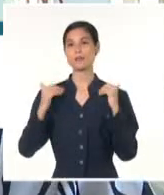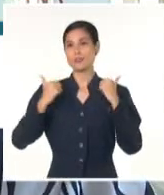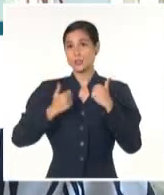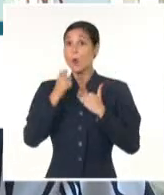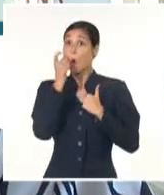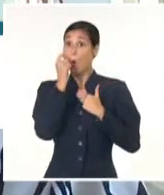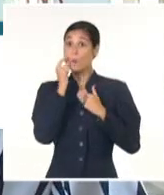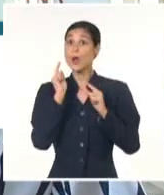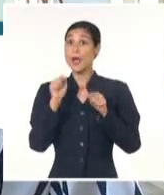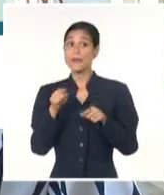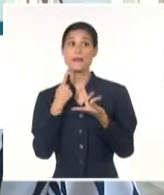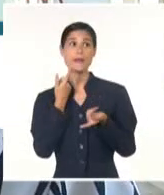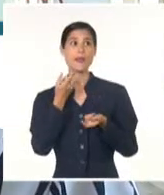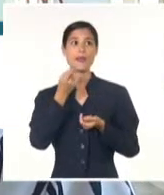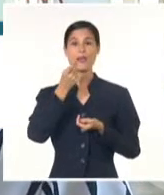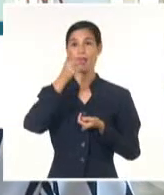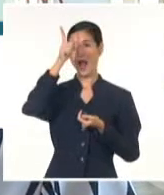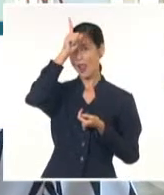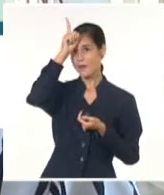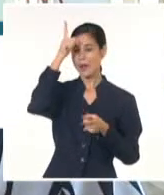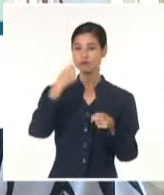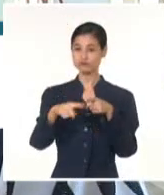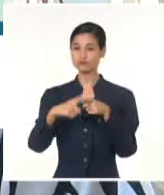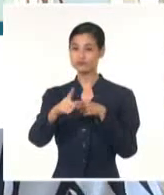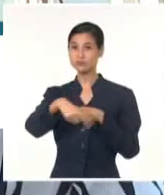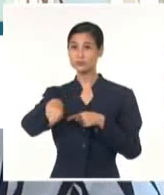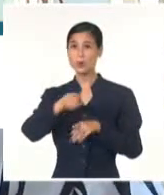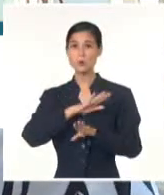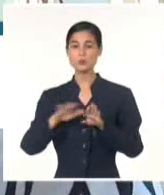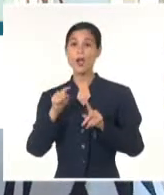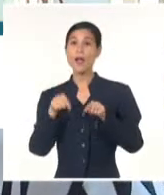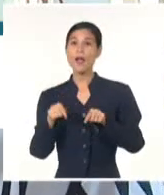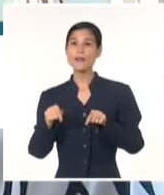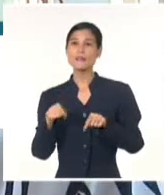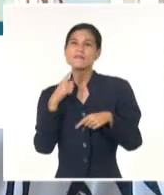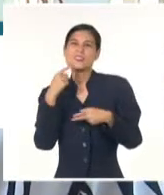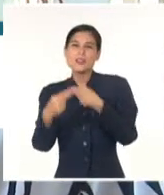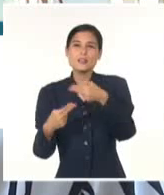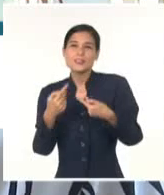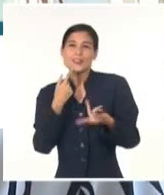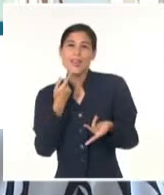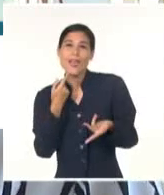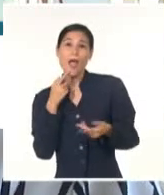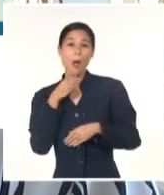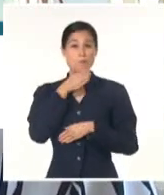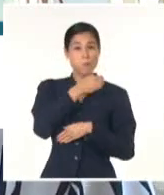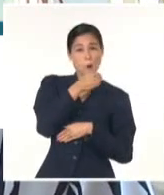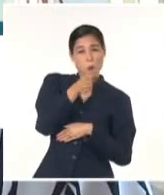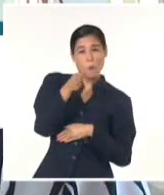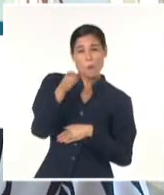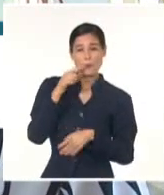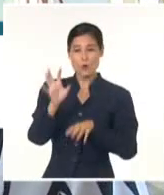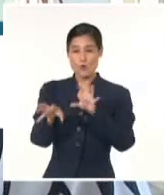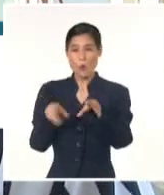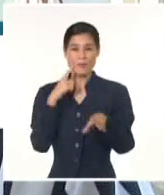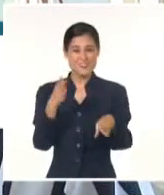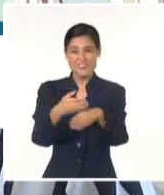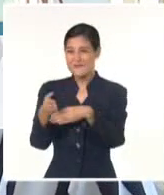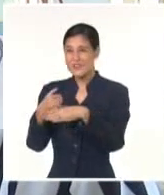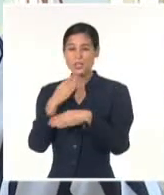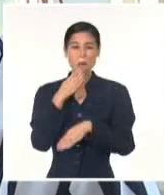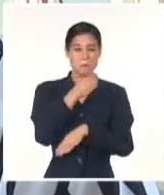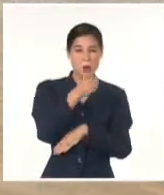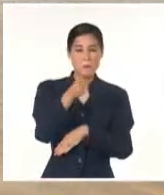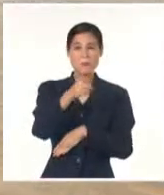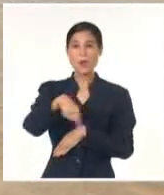Alemania y hoy está haciendo coreografías por diferentes lugares. Peregrino es una obra que ganó el